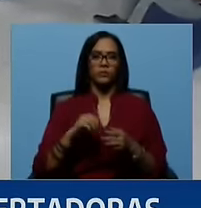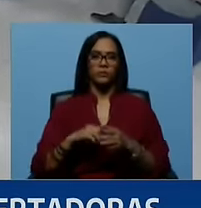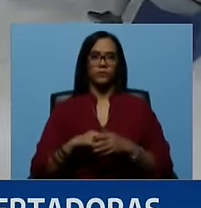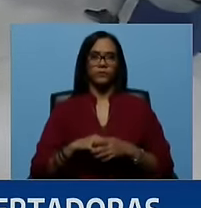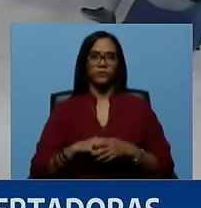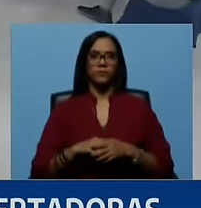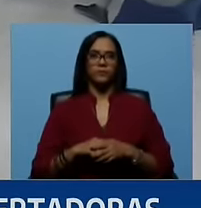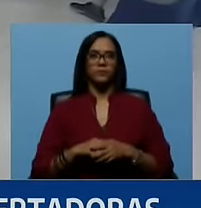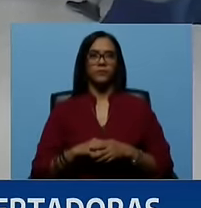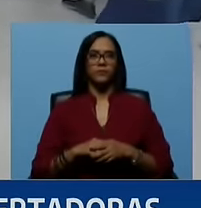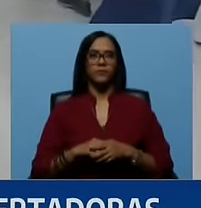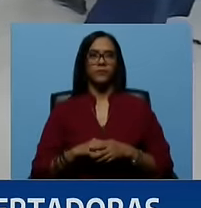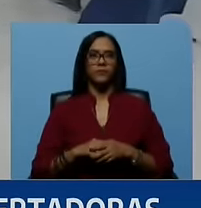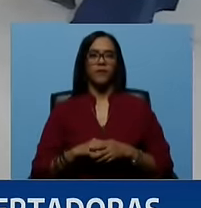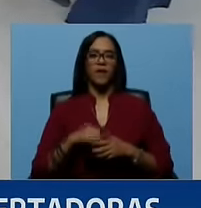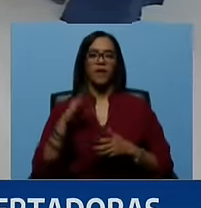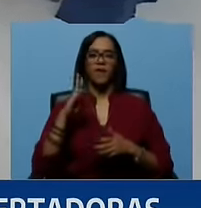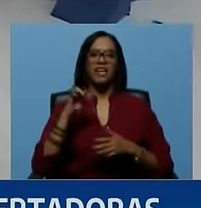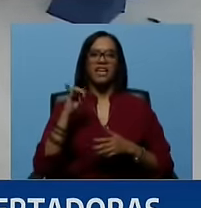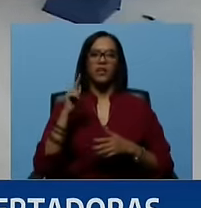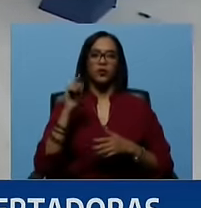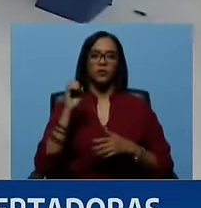briceño Brito